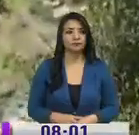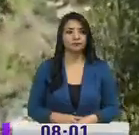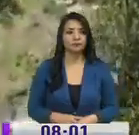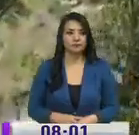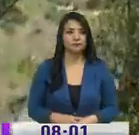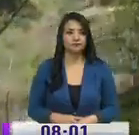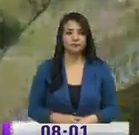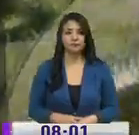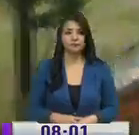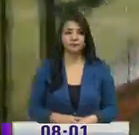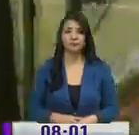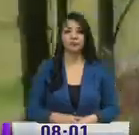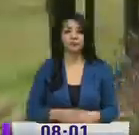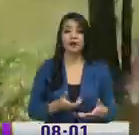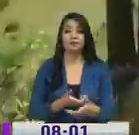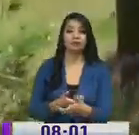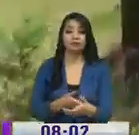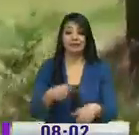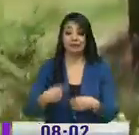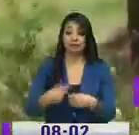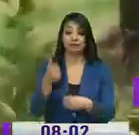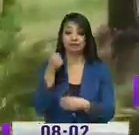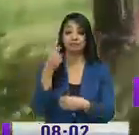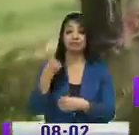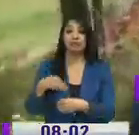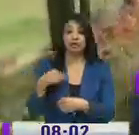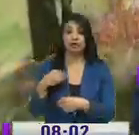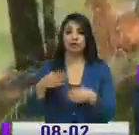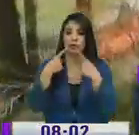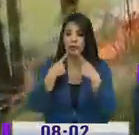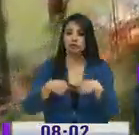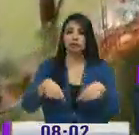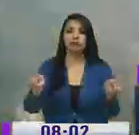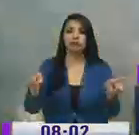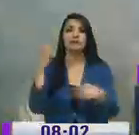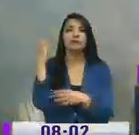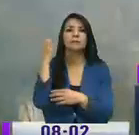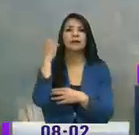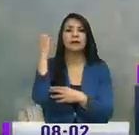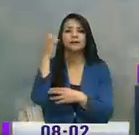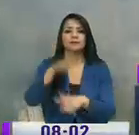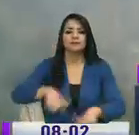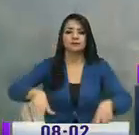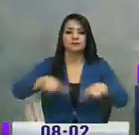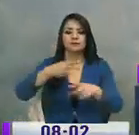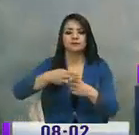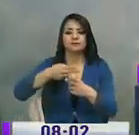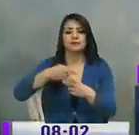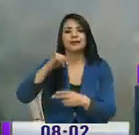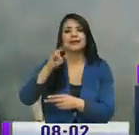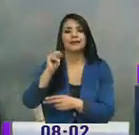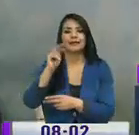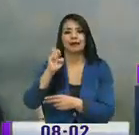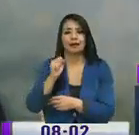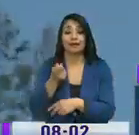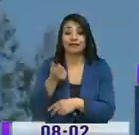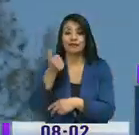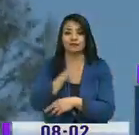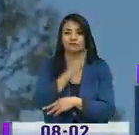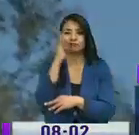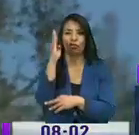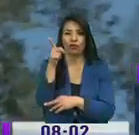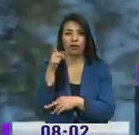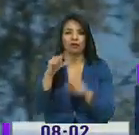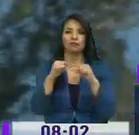La central de bomberos de Quito alertó este miércoles de un incendio en el sector de San Isidro del Inca. Faltando 40 minutos para las 12 del mediodía, las